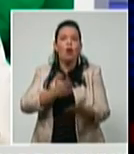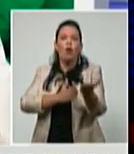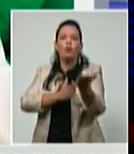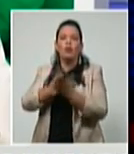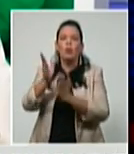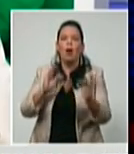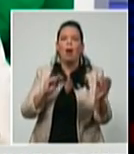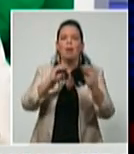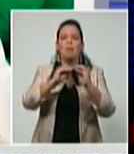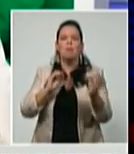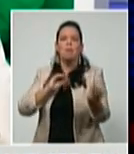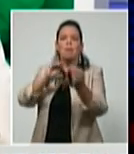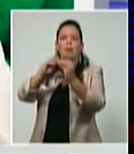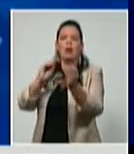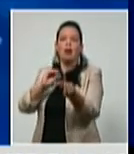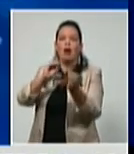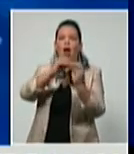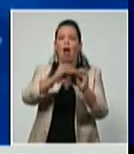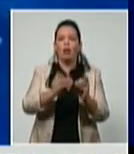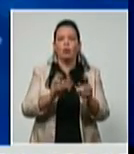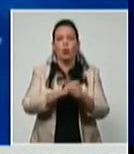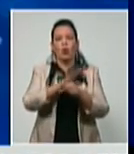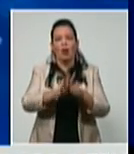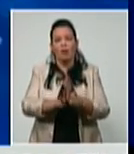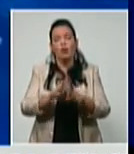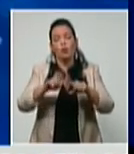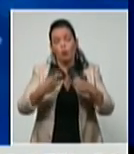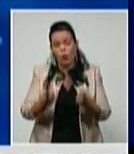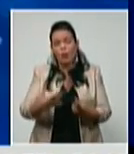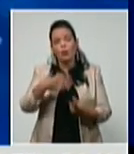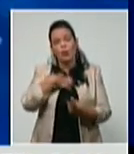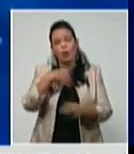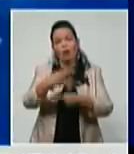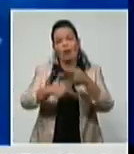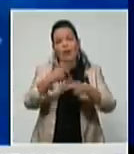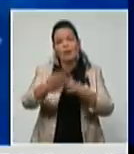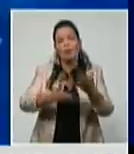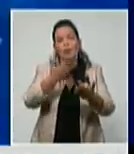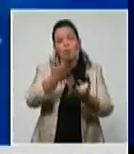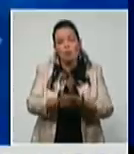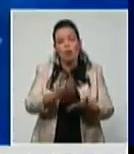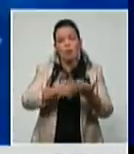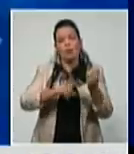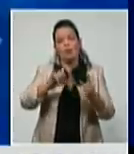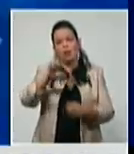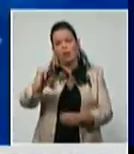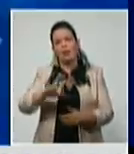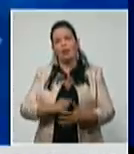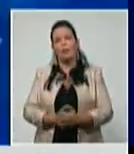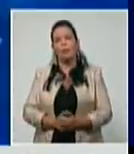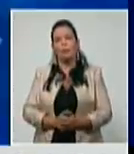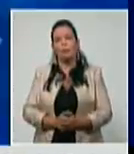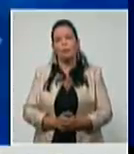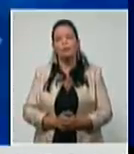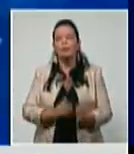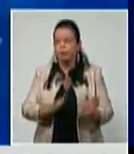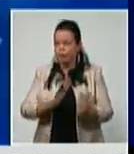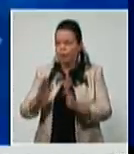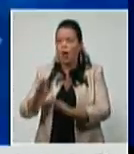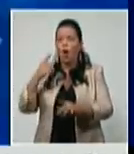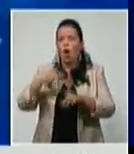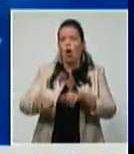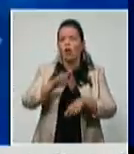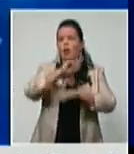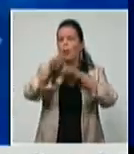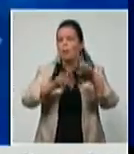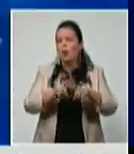que se disponen de esos recursos. Una pregunta graciosa, si se quiere, de un usuario en redes sociales, también de una colega que